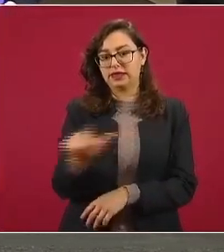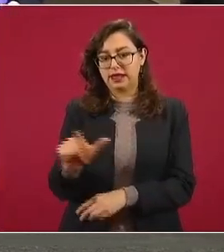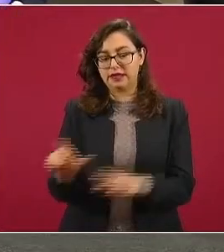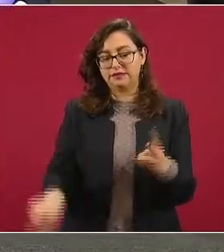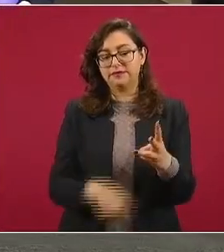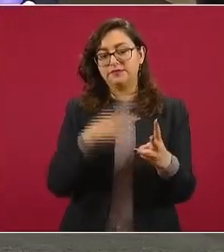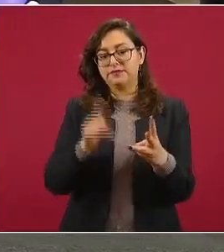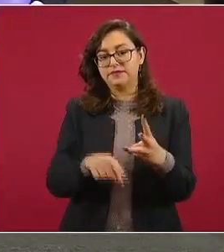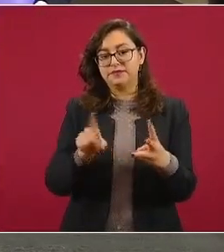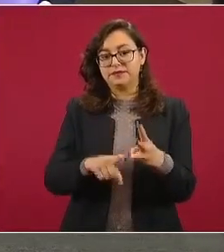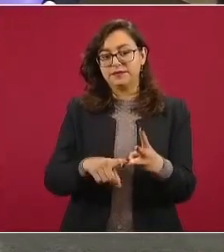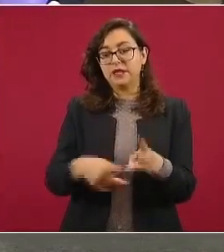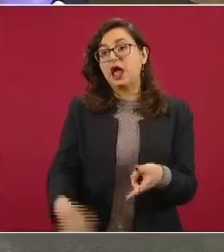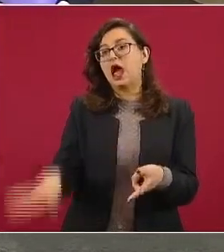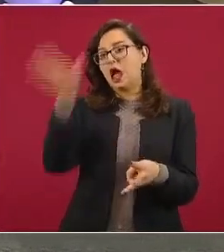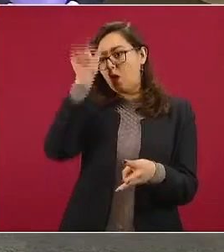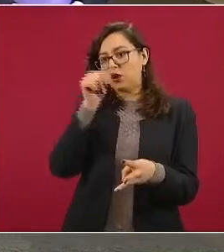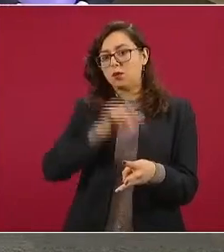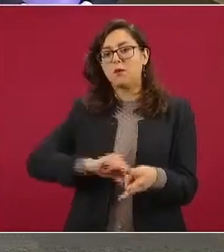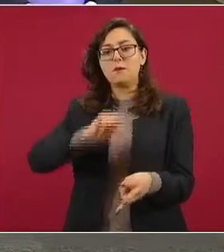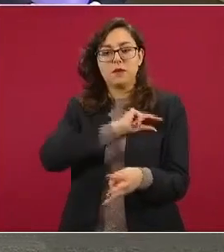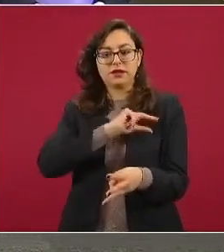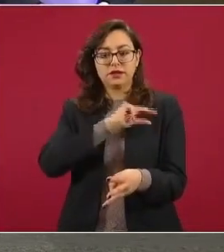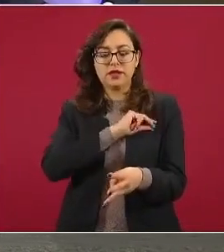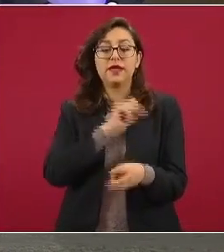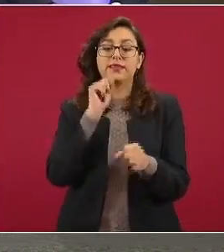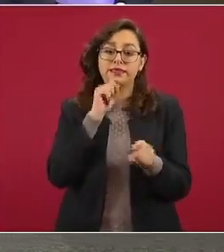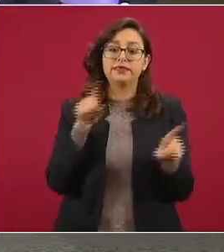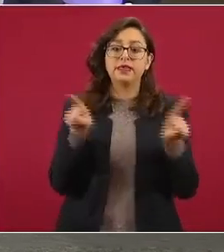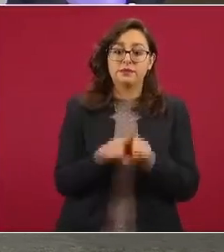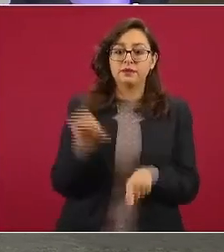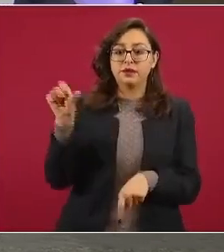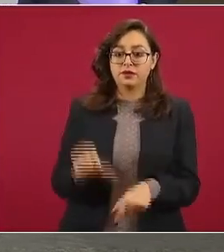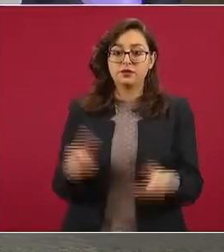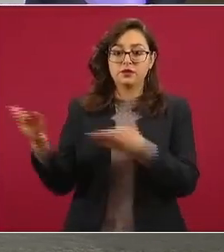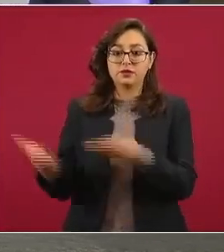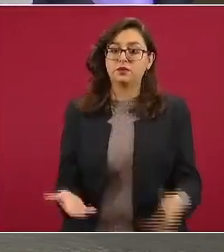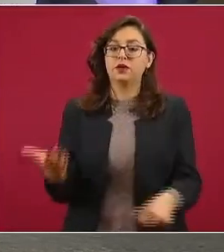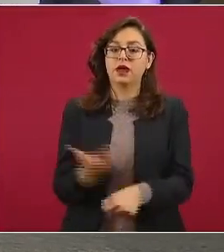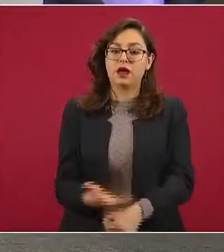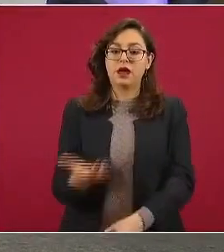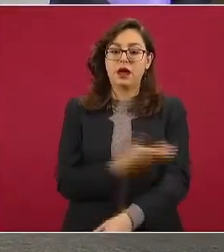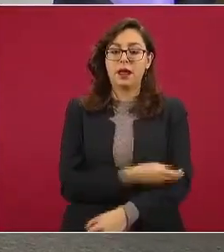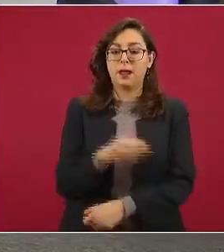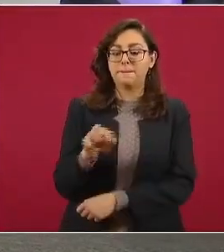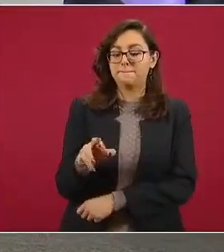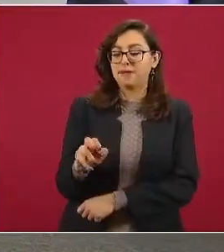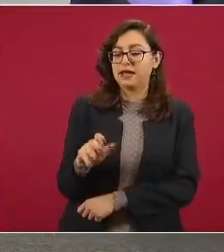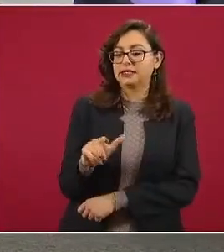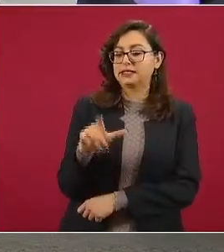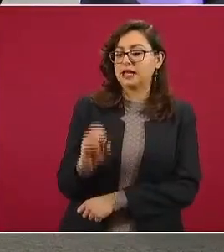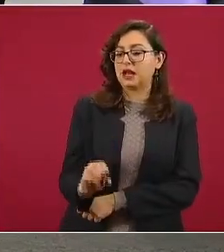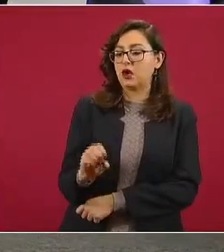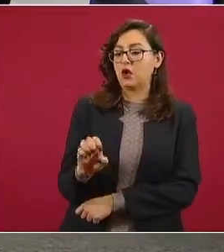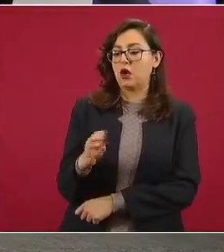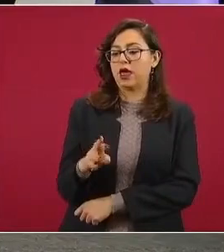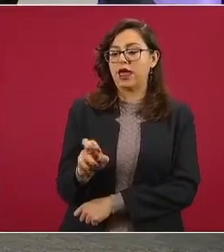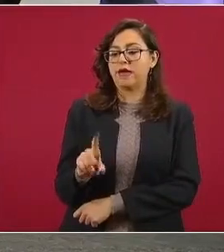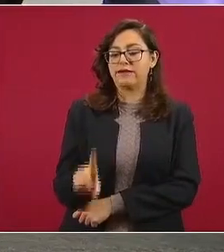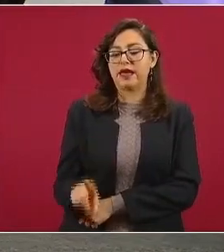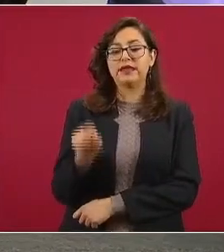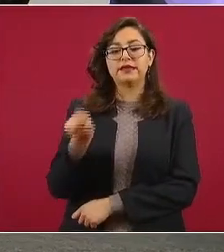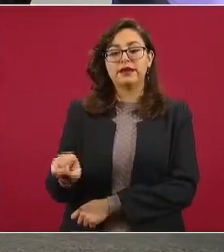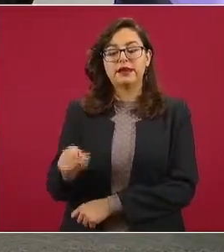del convenio. También, desde luego, nos acompaña Marcelo Ebrard, que ha estado